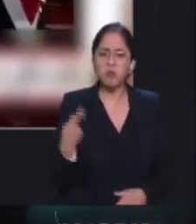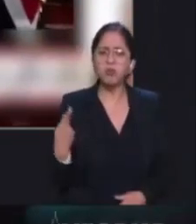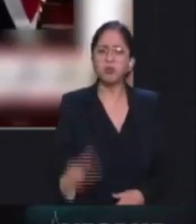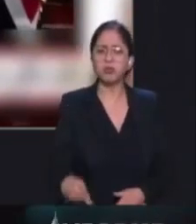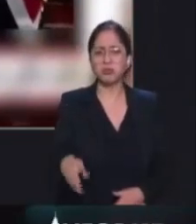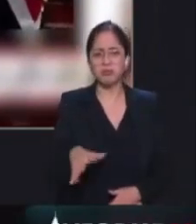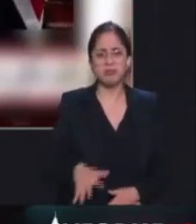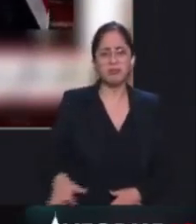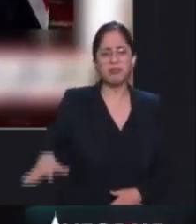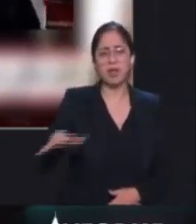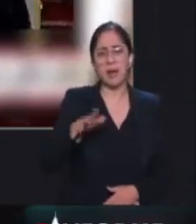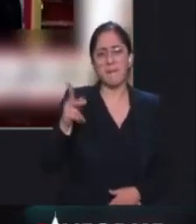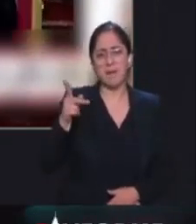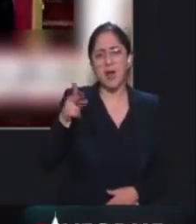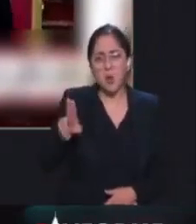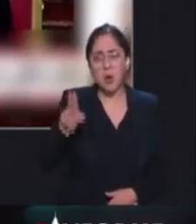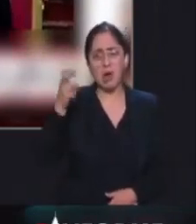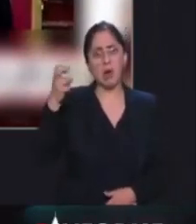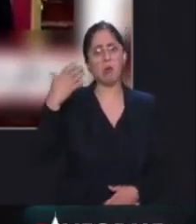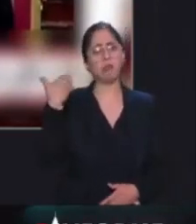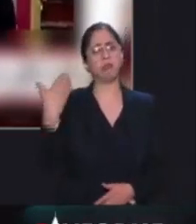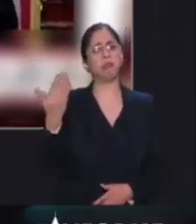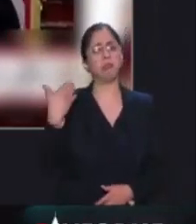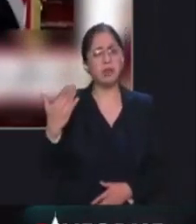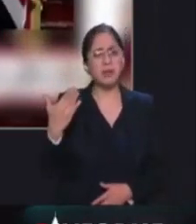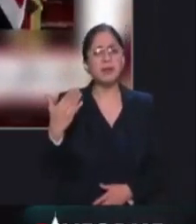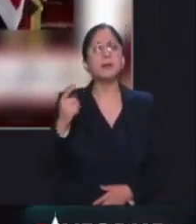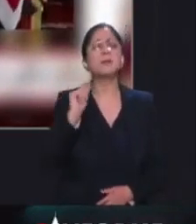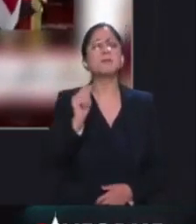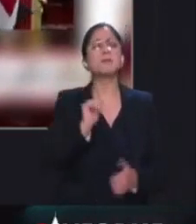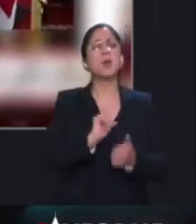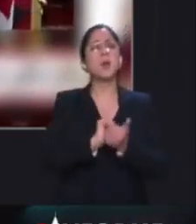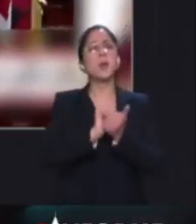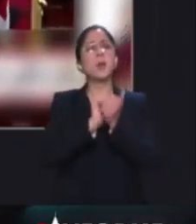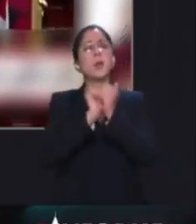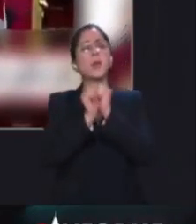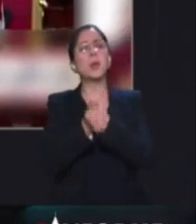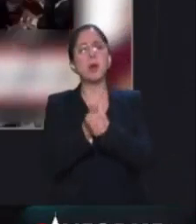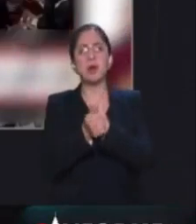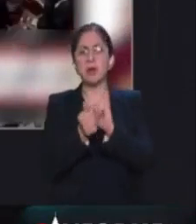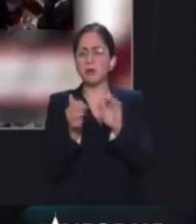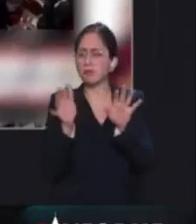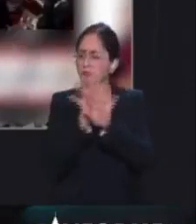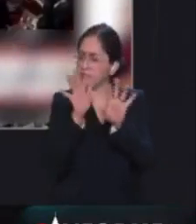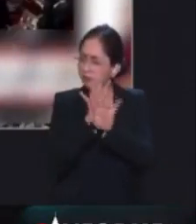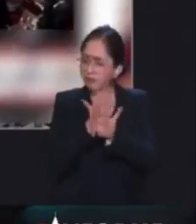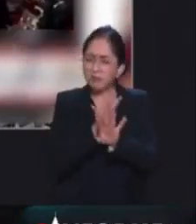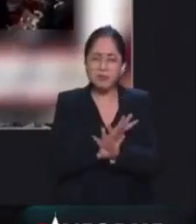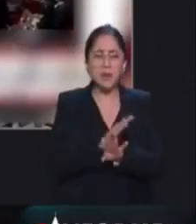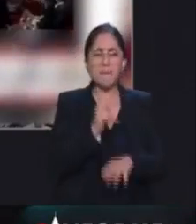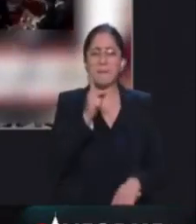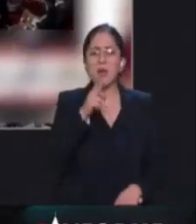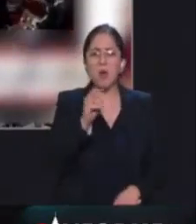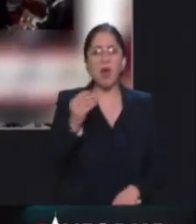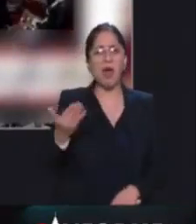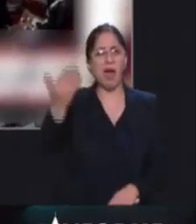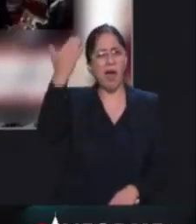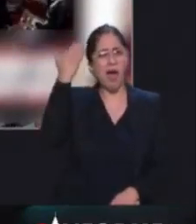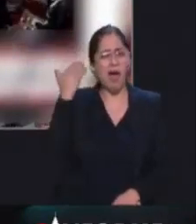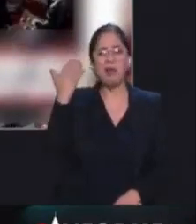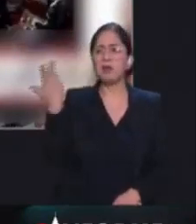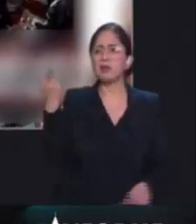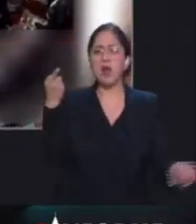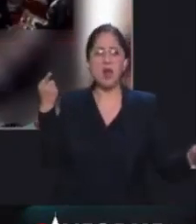como era lo que se esperaba, ha demostrado una evolución muy rápida de Pedro Castillo, porque la gran crítica que había sobre él